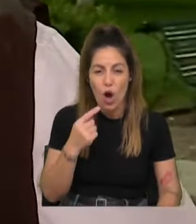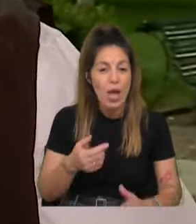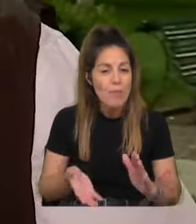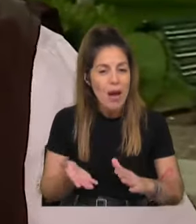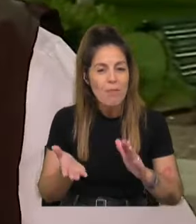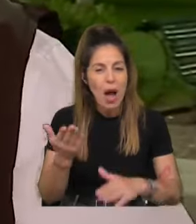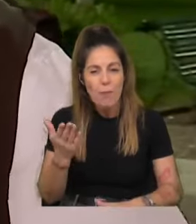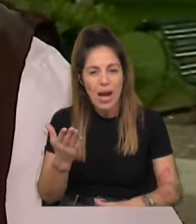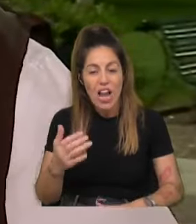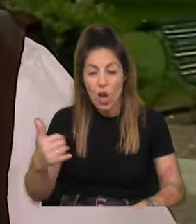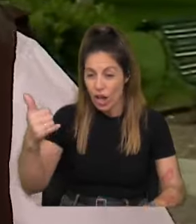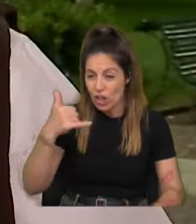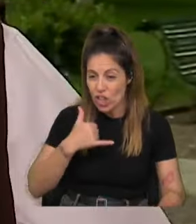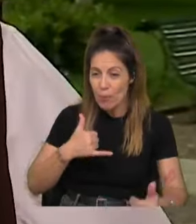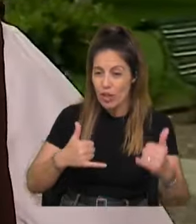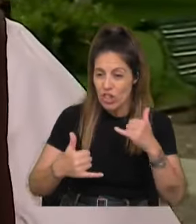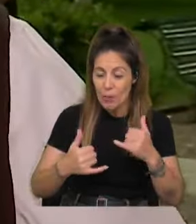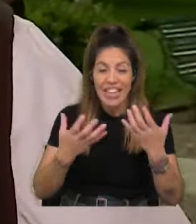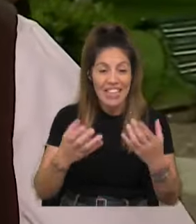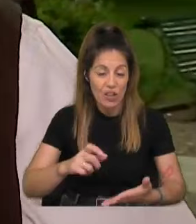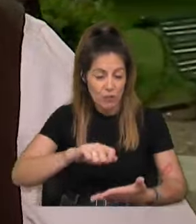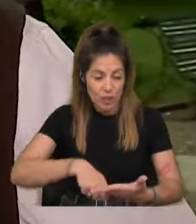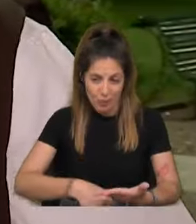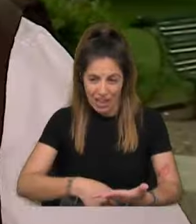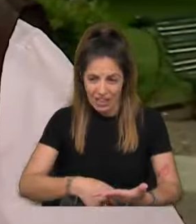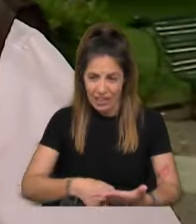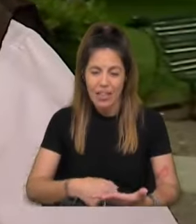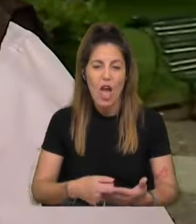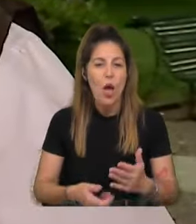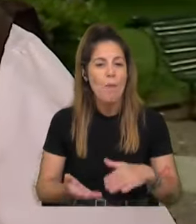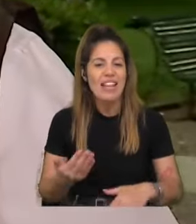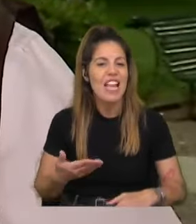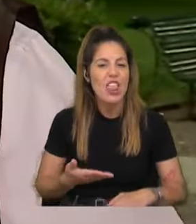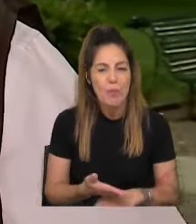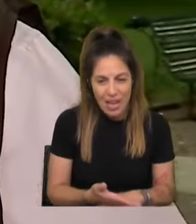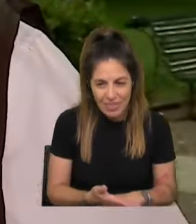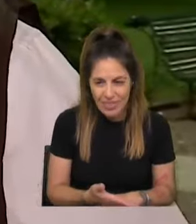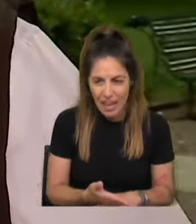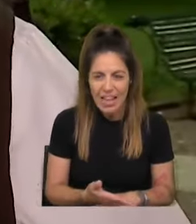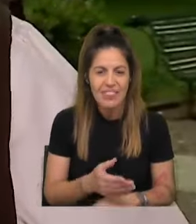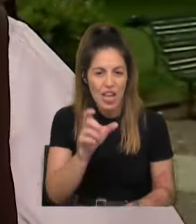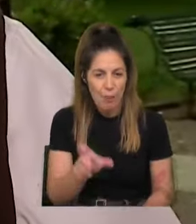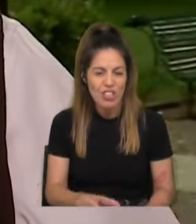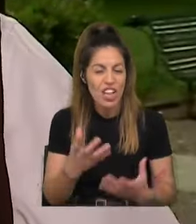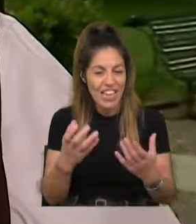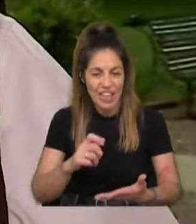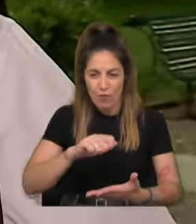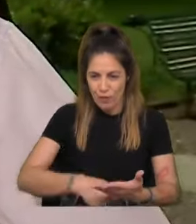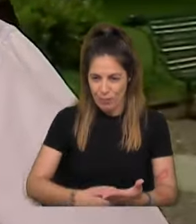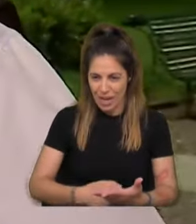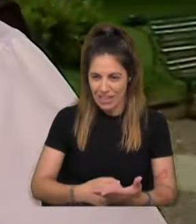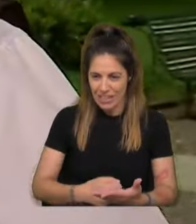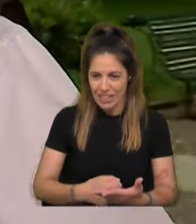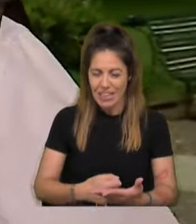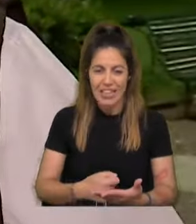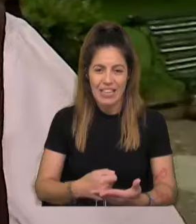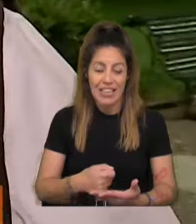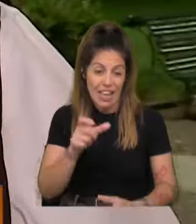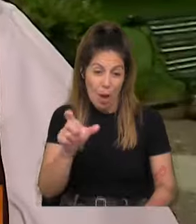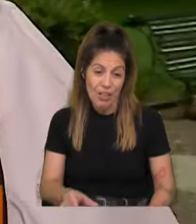más los que no nos llaman para firmar eh es más la demanda que tenemos de la de la gente que quiere firmar Que bueno que de los recursos